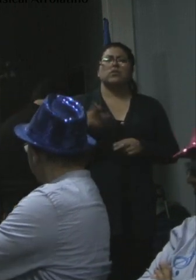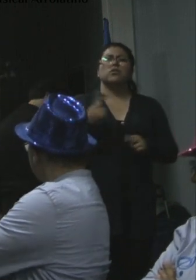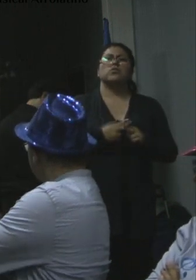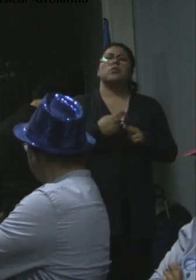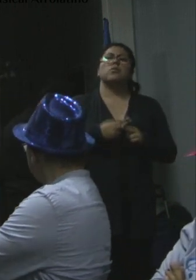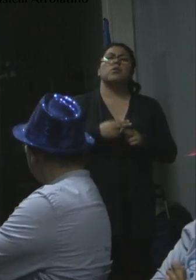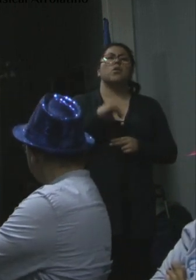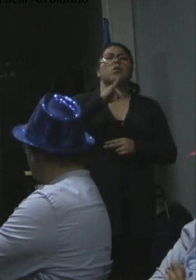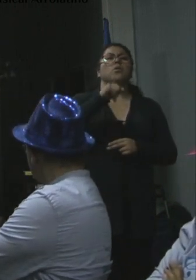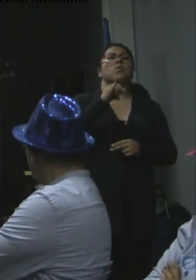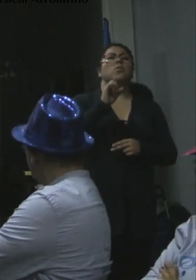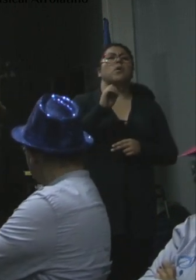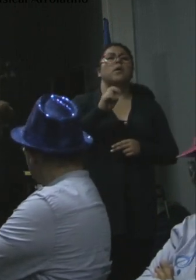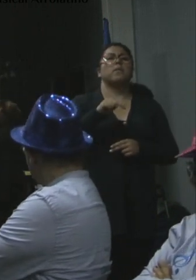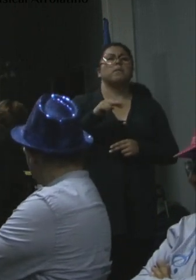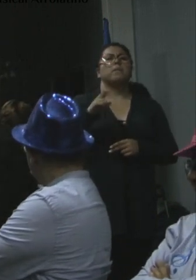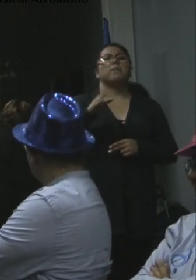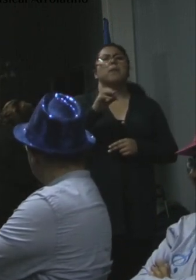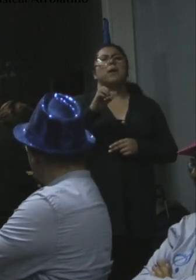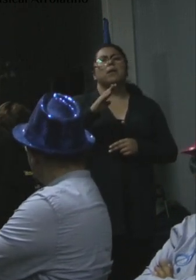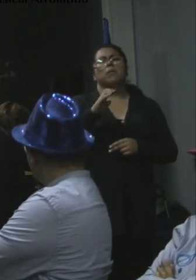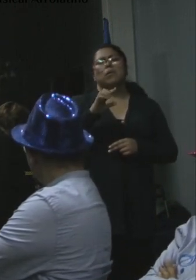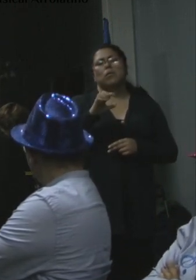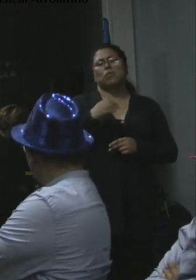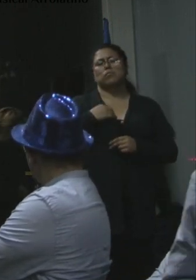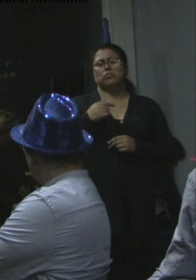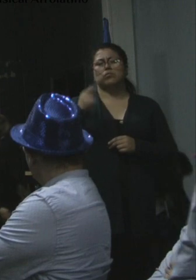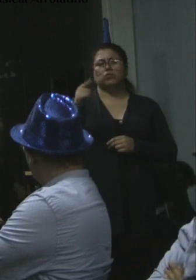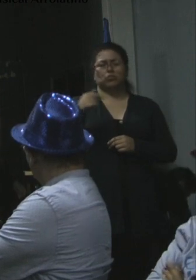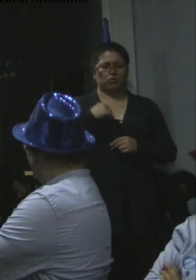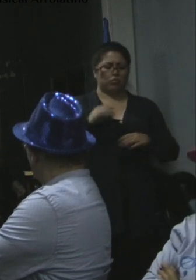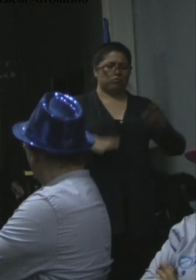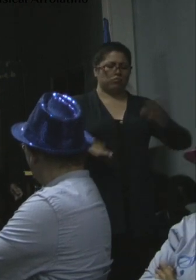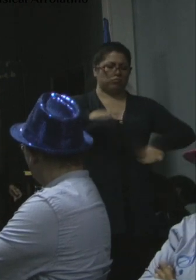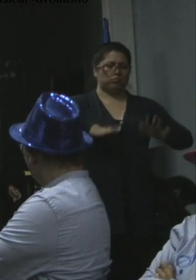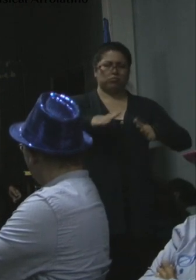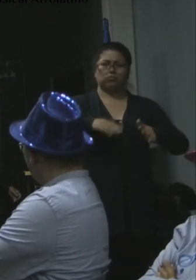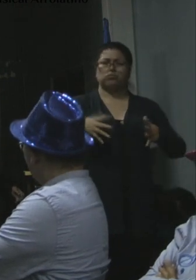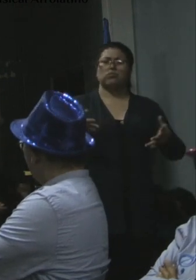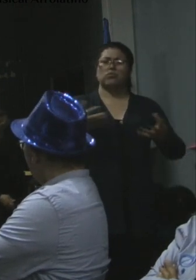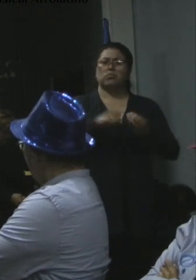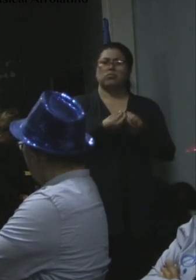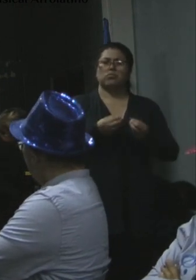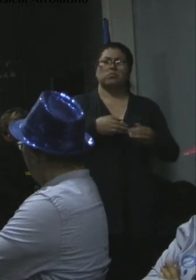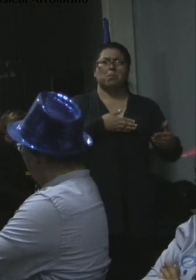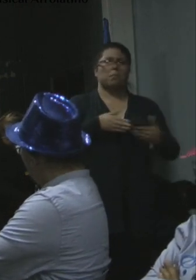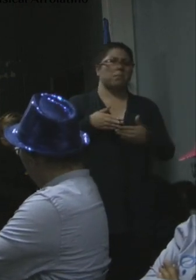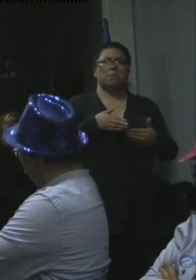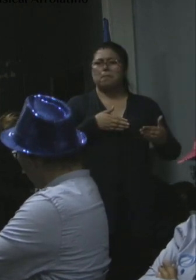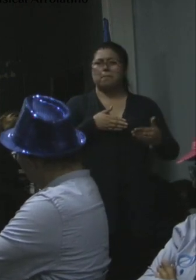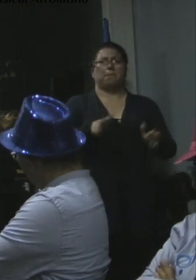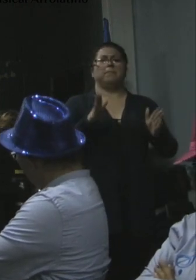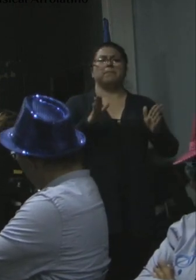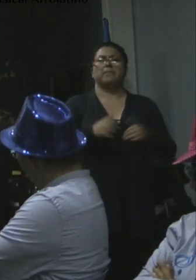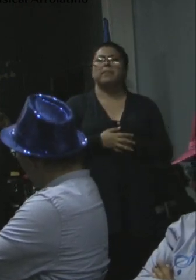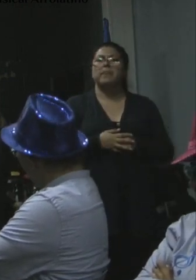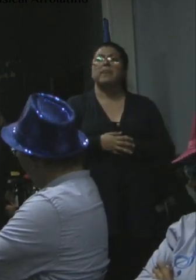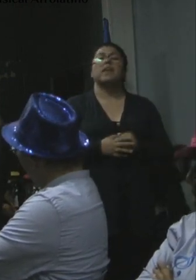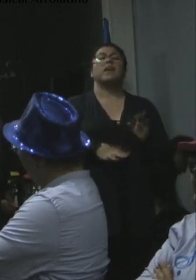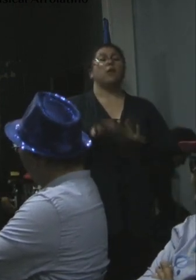nombre? Juan Pablo Sánchez Reyes y soy el conguero de la Orquesta Sin Límites. ¿Ah? El conguero conguero.